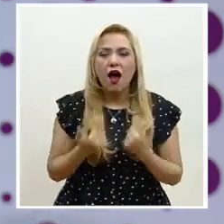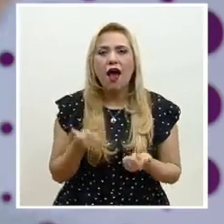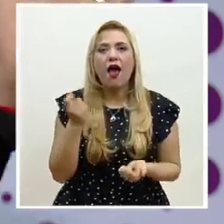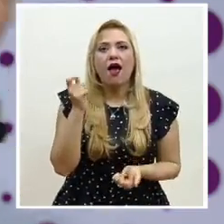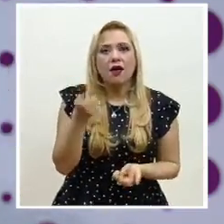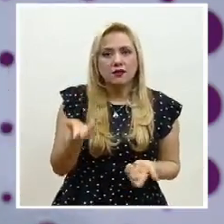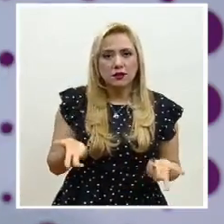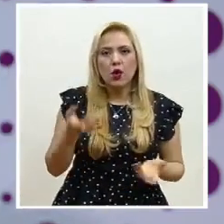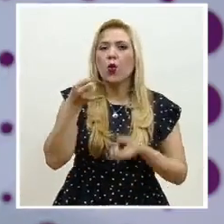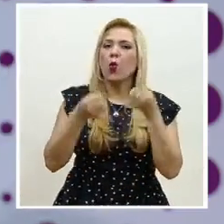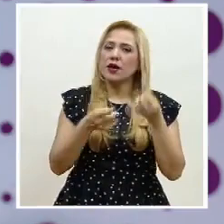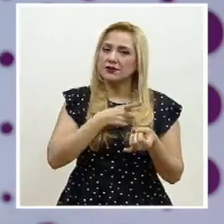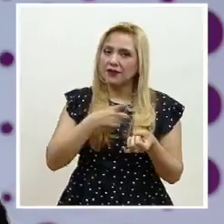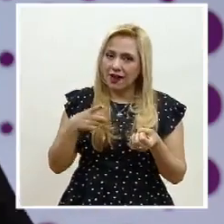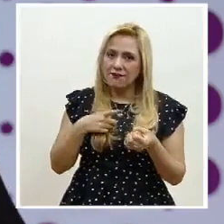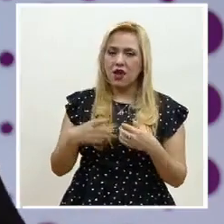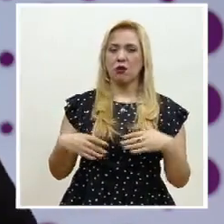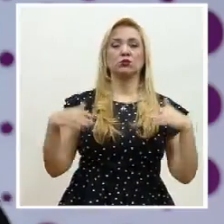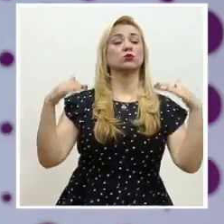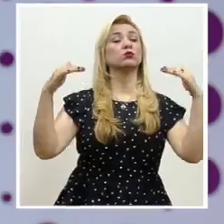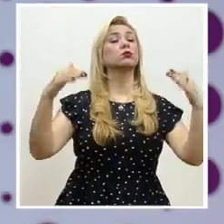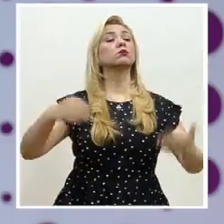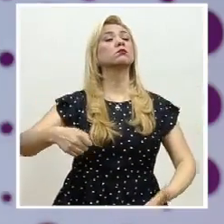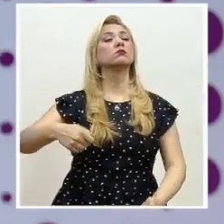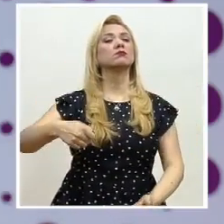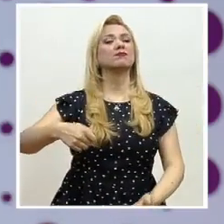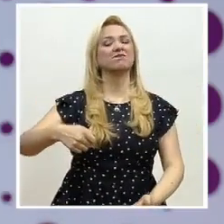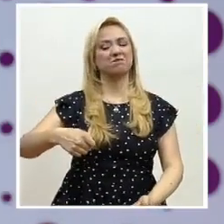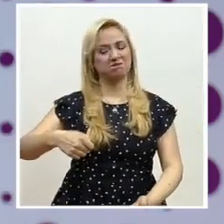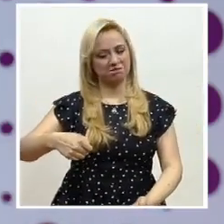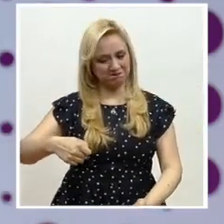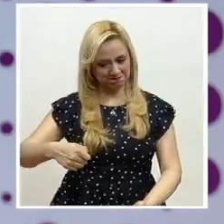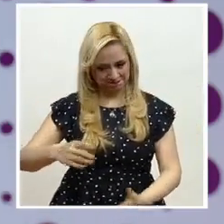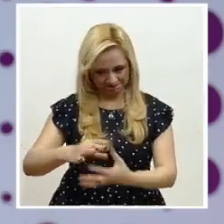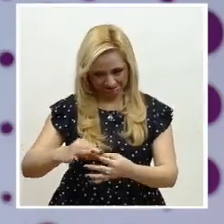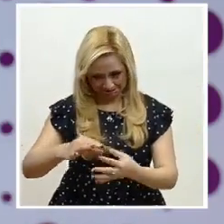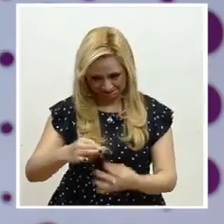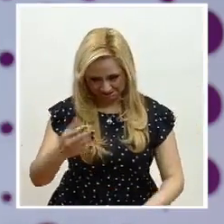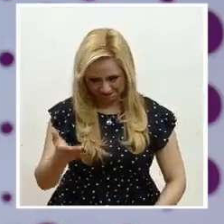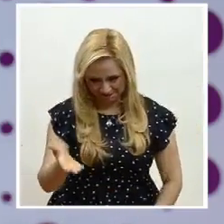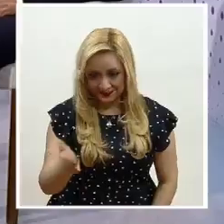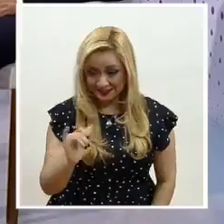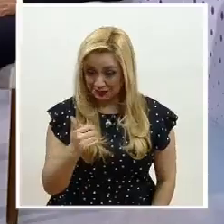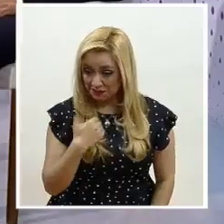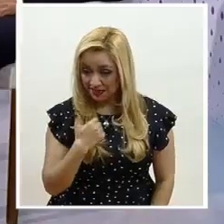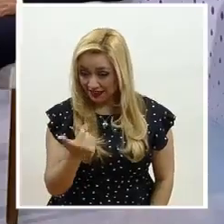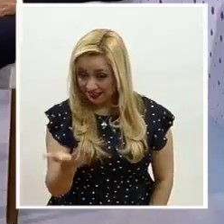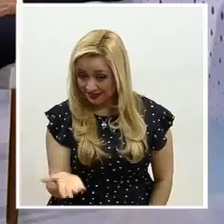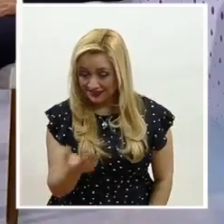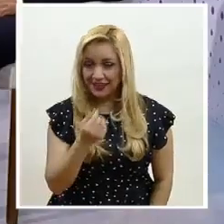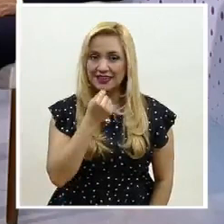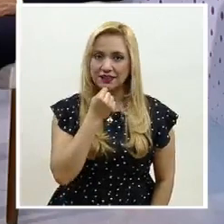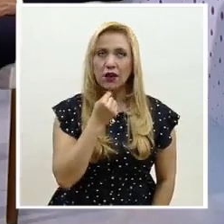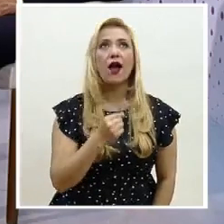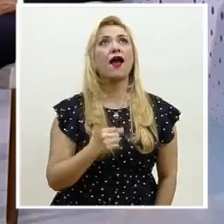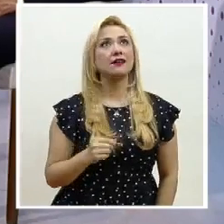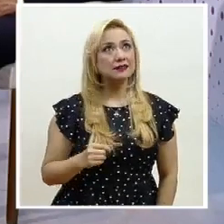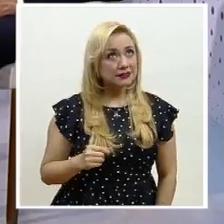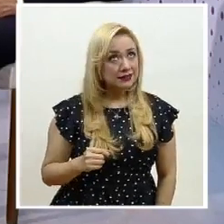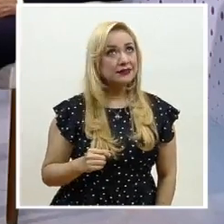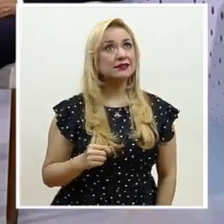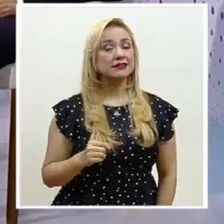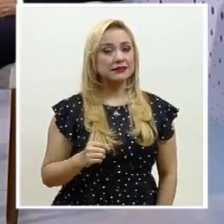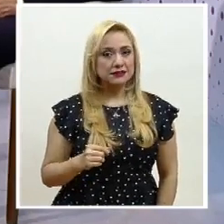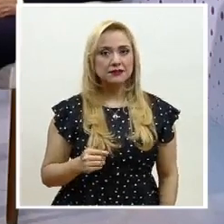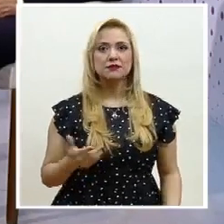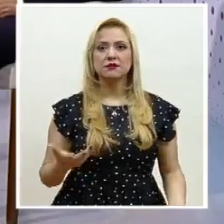juzgador, no desde esta postura desde arriba, sino más cercana a la gente, e incluye a las niñas, niños y adolescentes en este reconocimiento como personas que